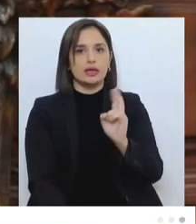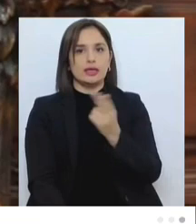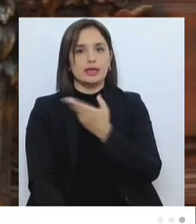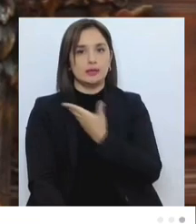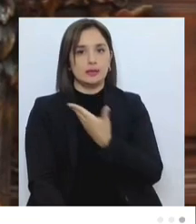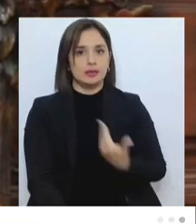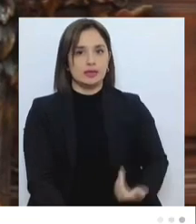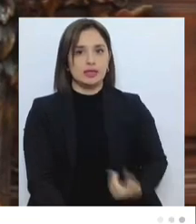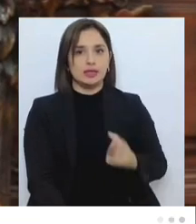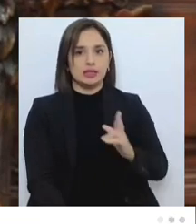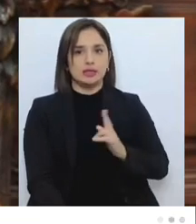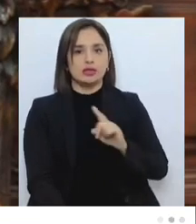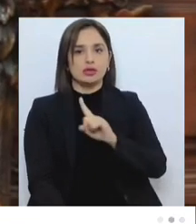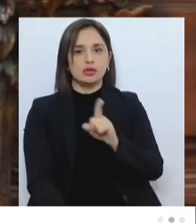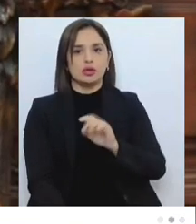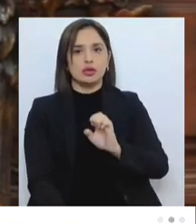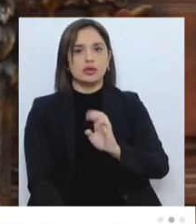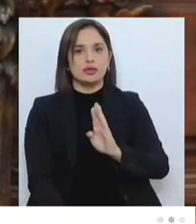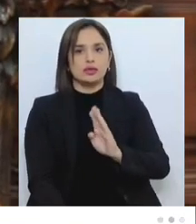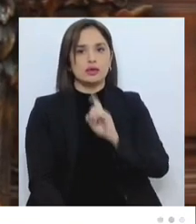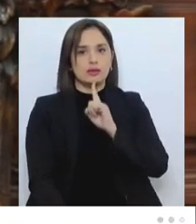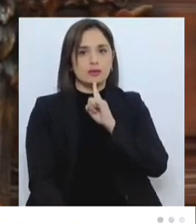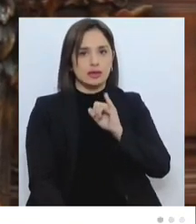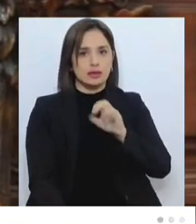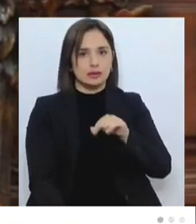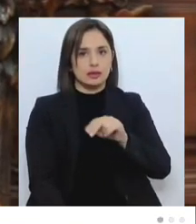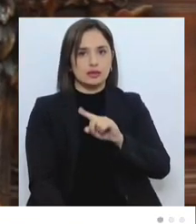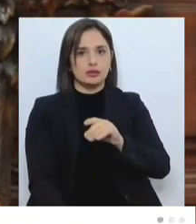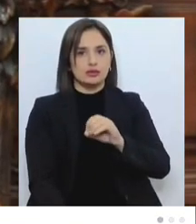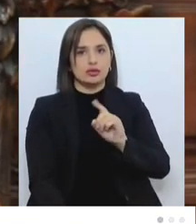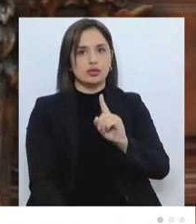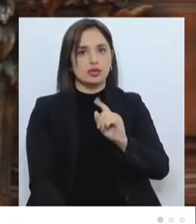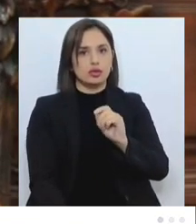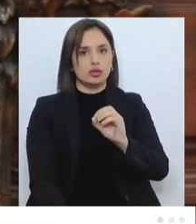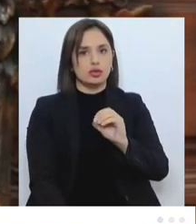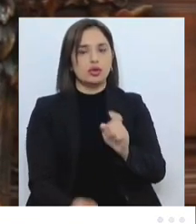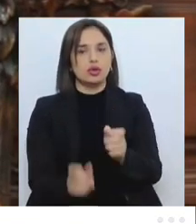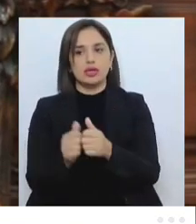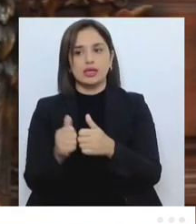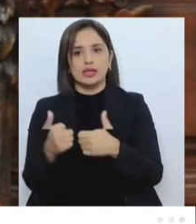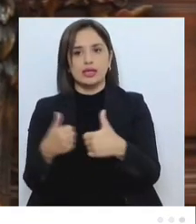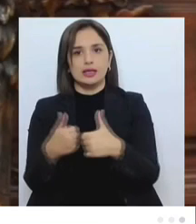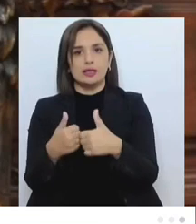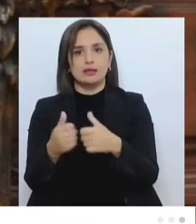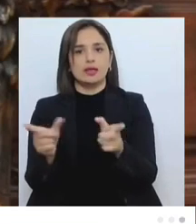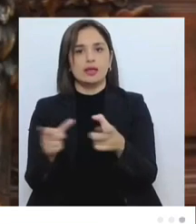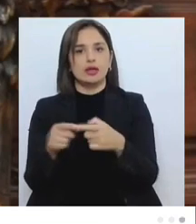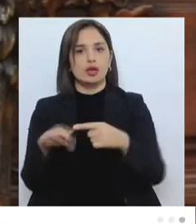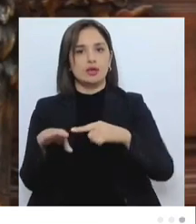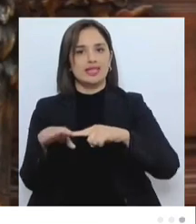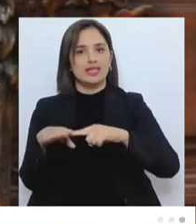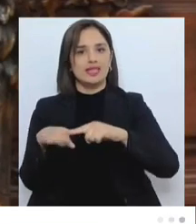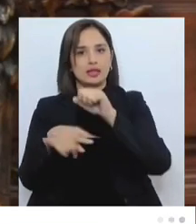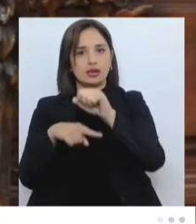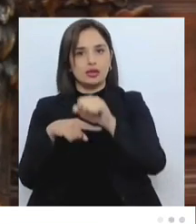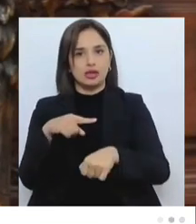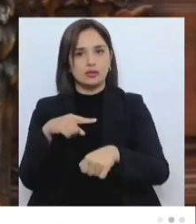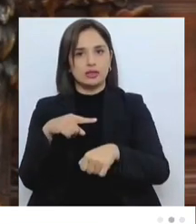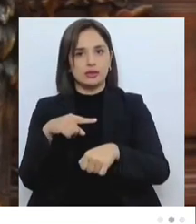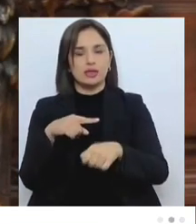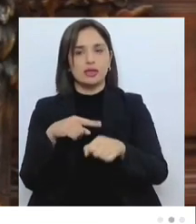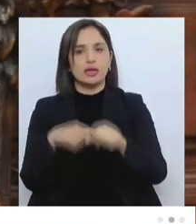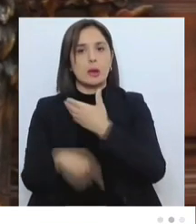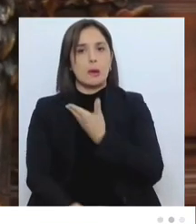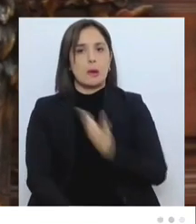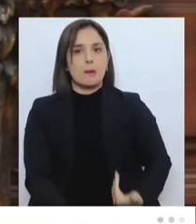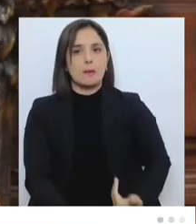señor Sebastián Soto Velasco, y a la mesa directiva del Comité Técnico de Admisibilidad, a la presidenta,